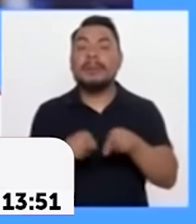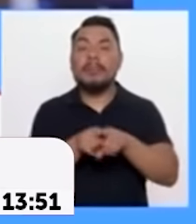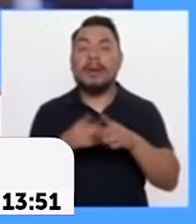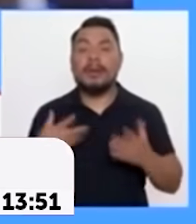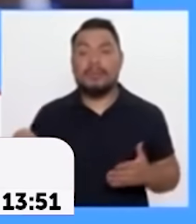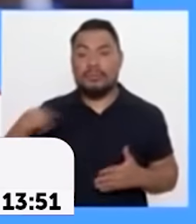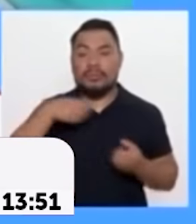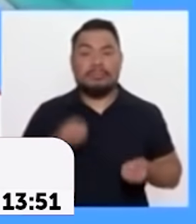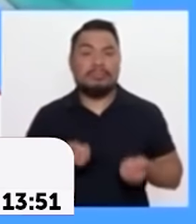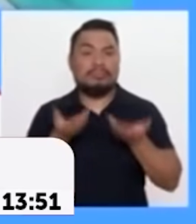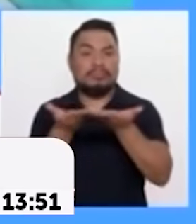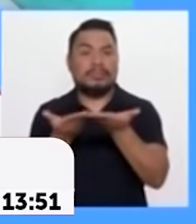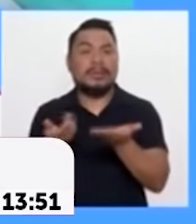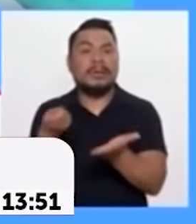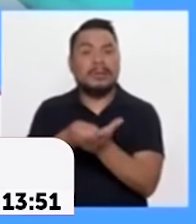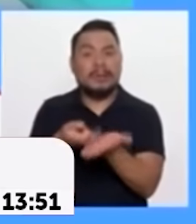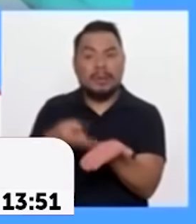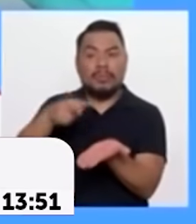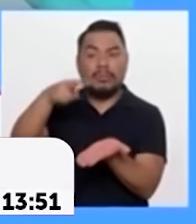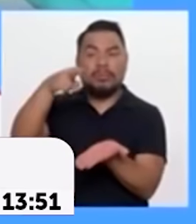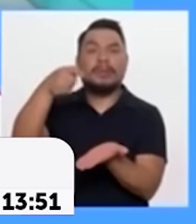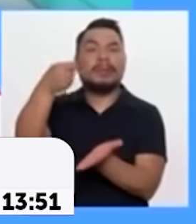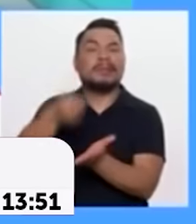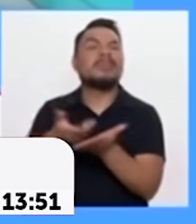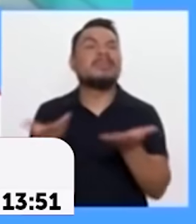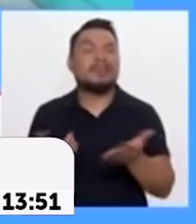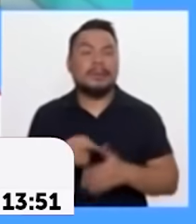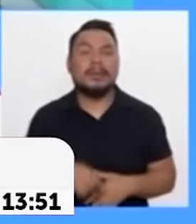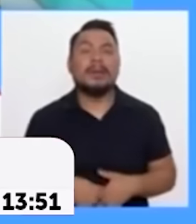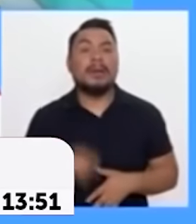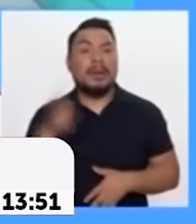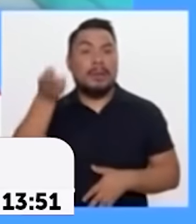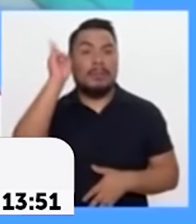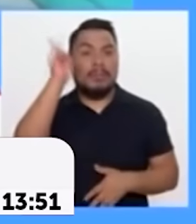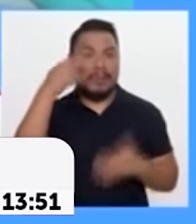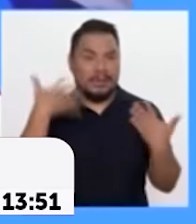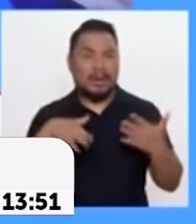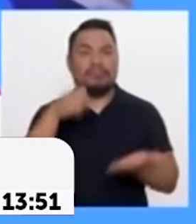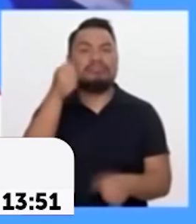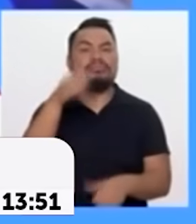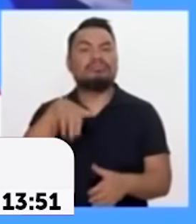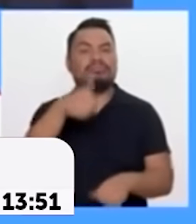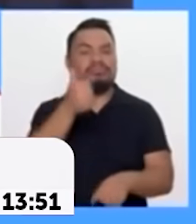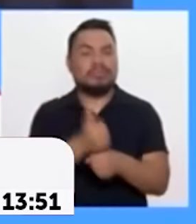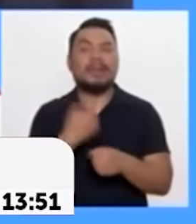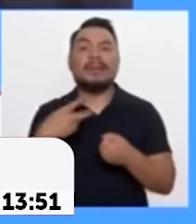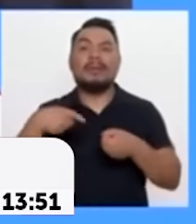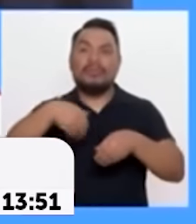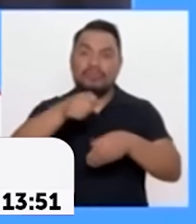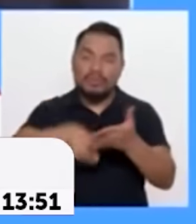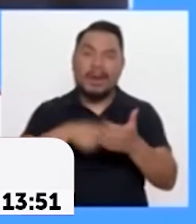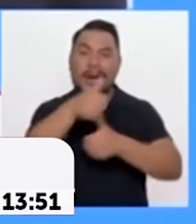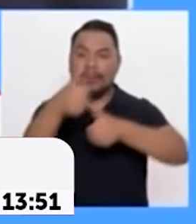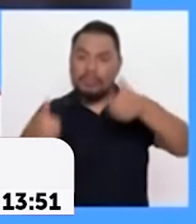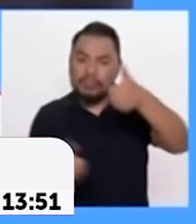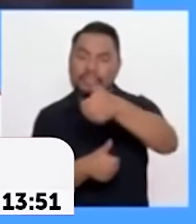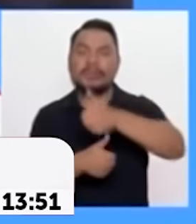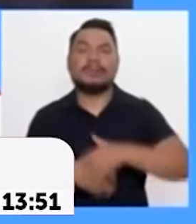incrementos remunerativos ¡exitosa! Para docentes nombrados y contratados y auxiliares de